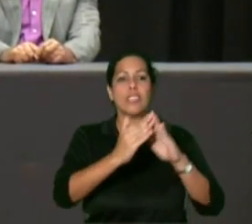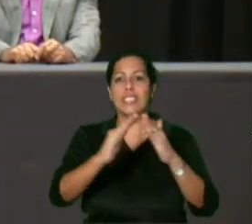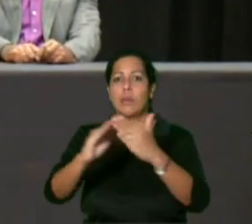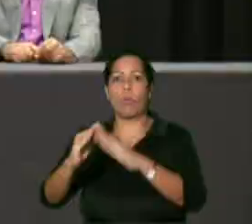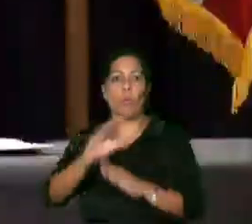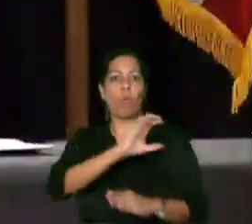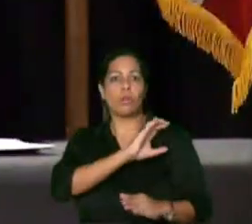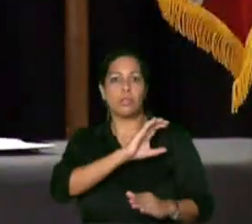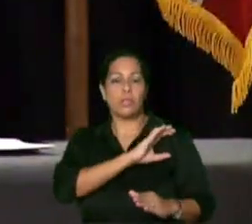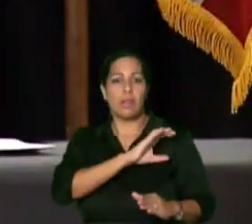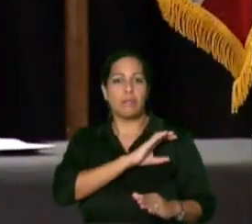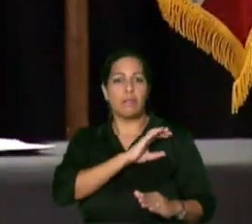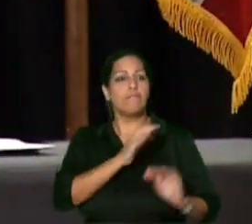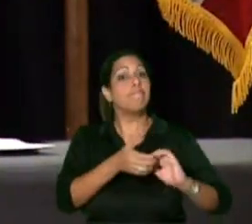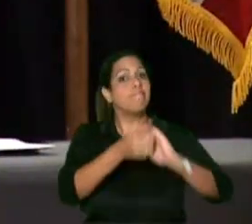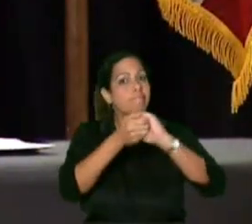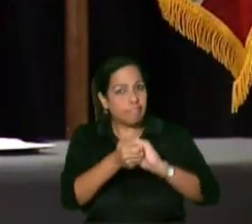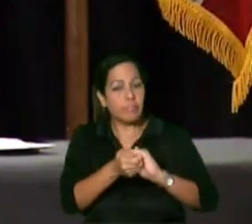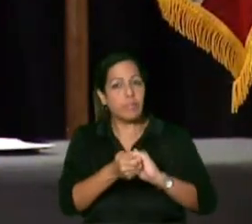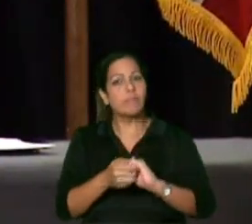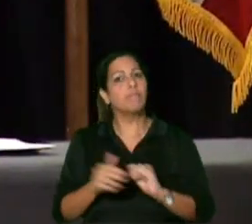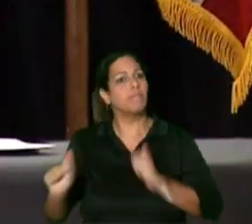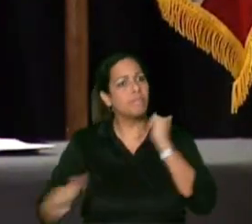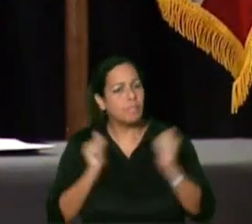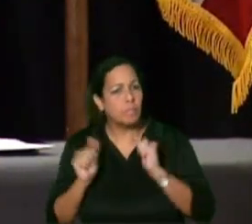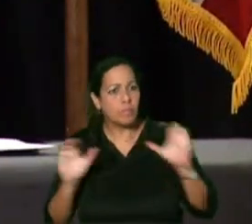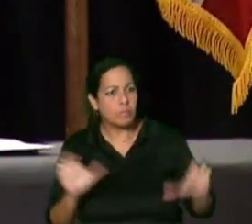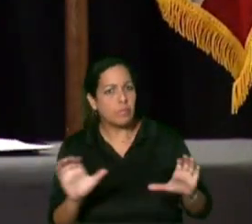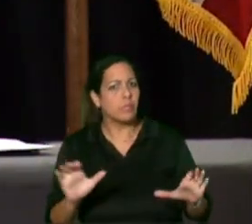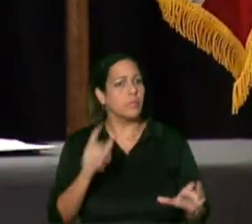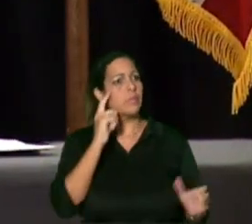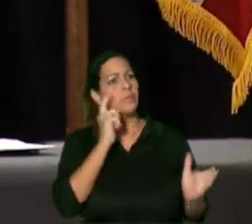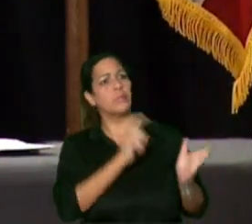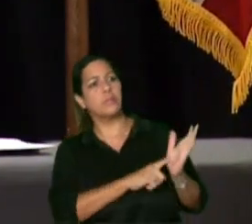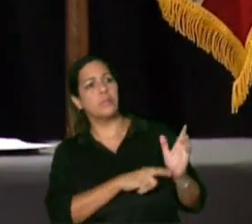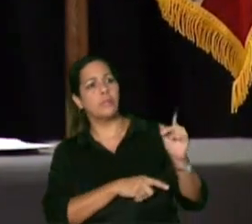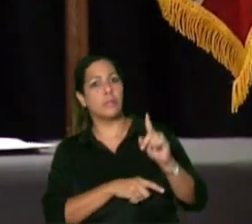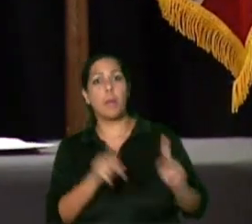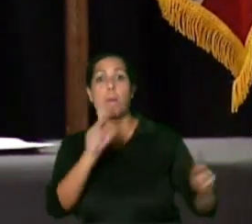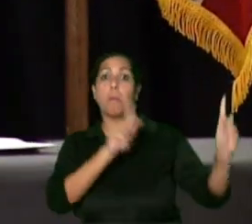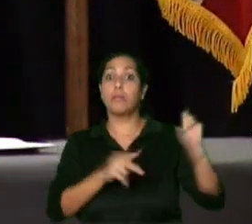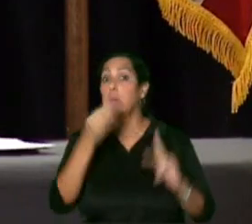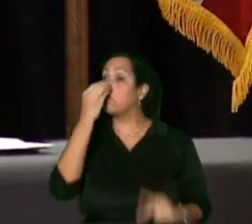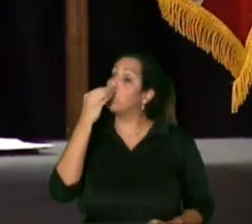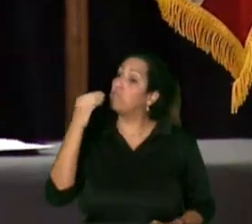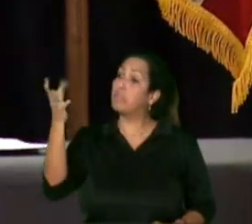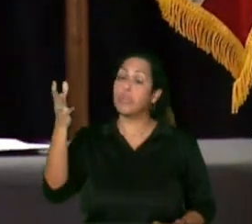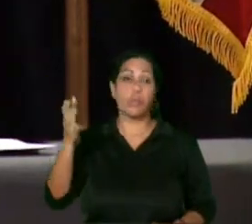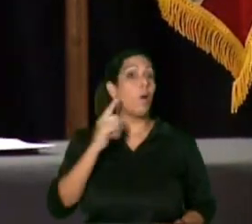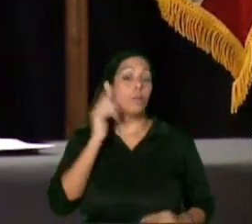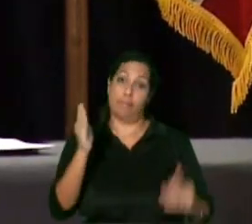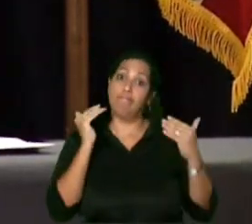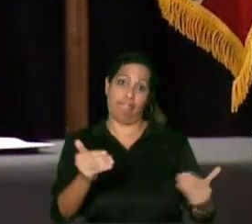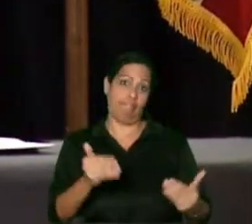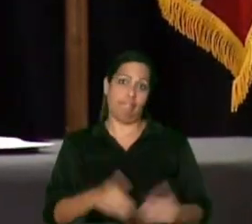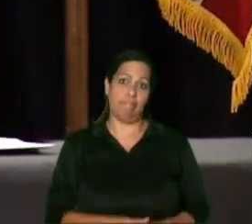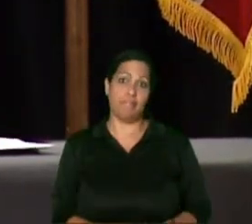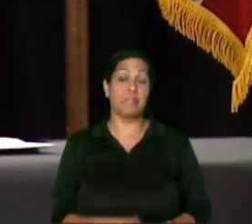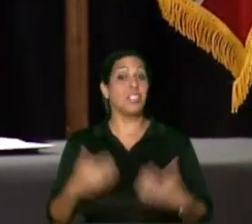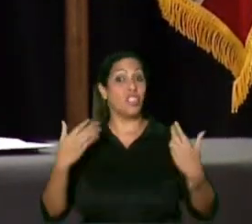municipales para establecer planes de trabajos activos en cuanto a las posibles violaciones de la orden ejecutiva.